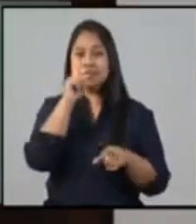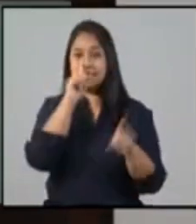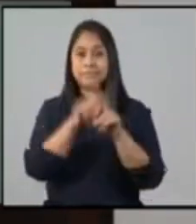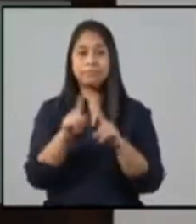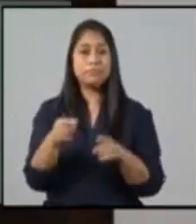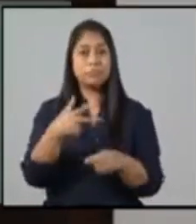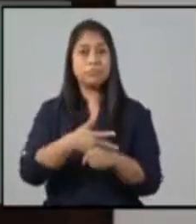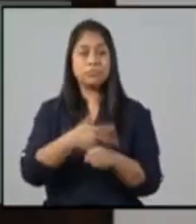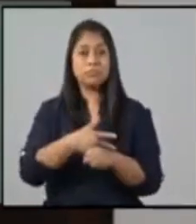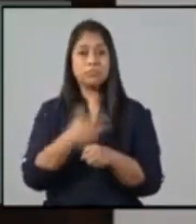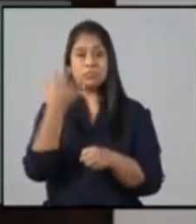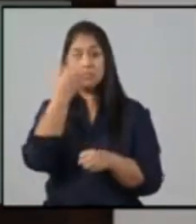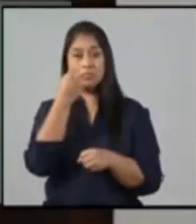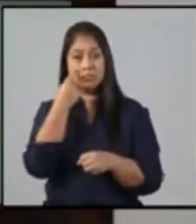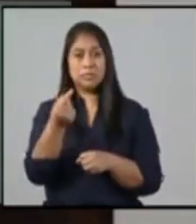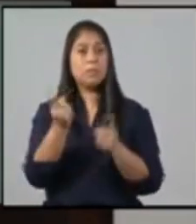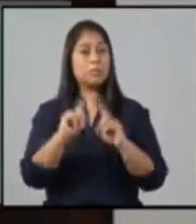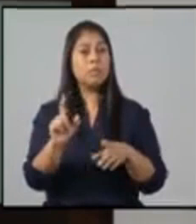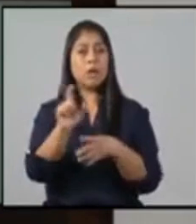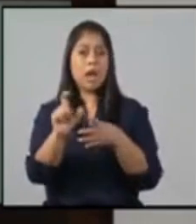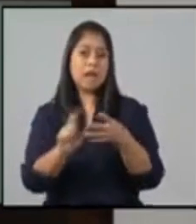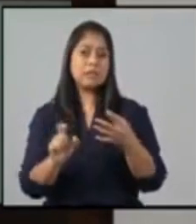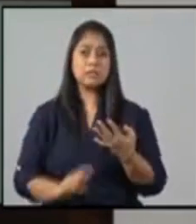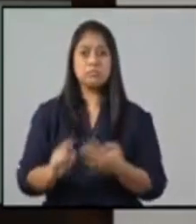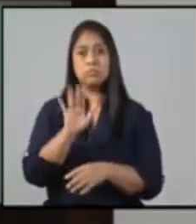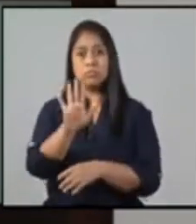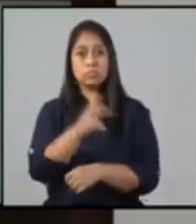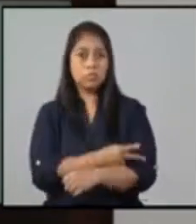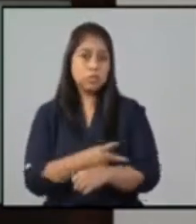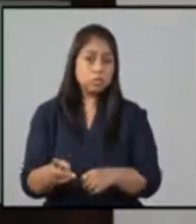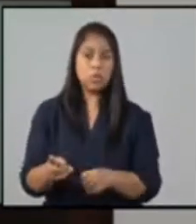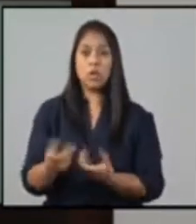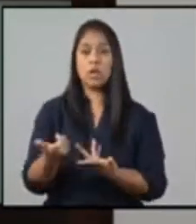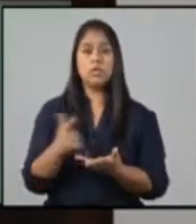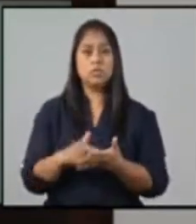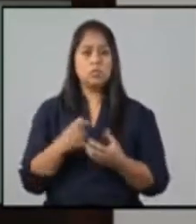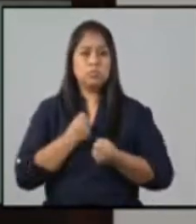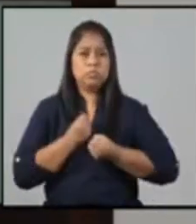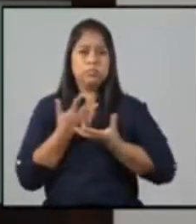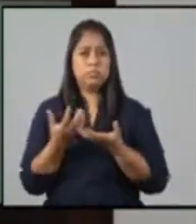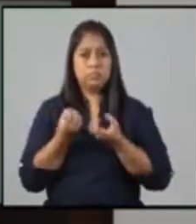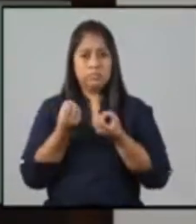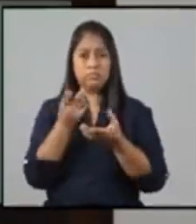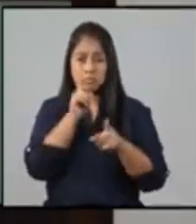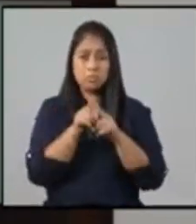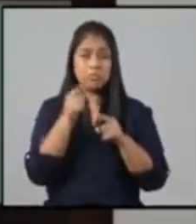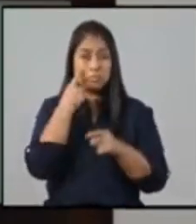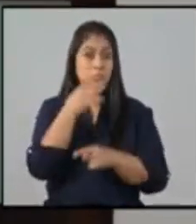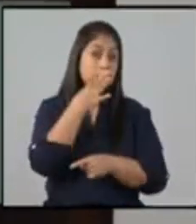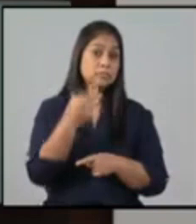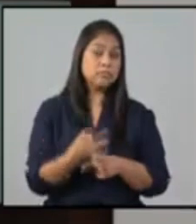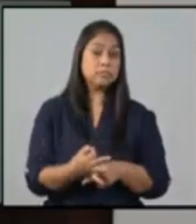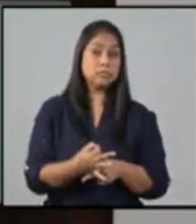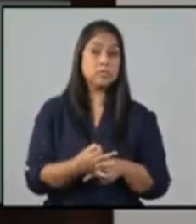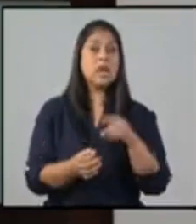también por sus características, su historia, su intensidad y también por su realidad